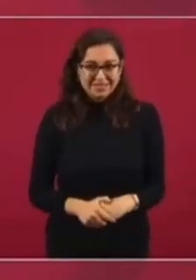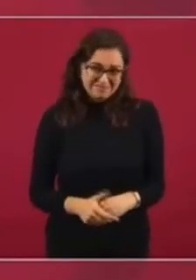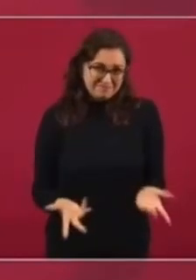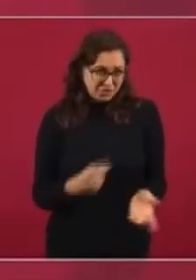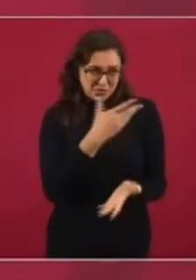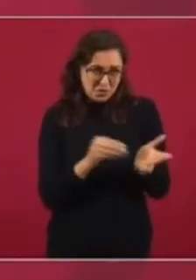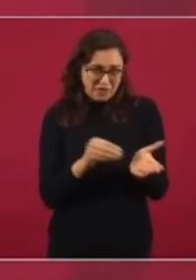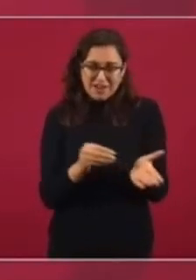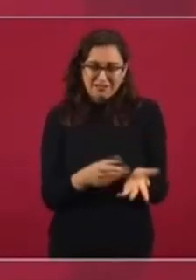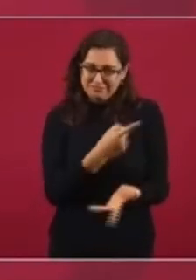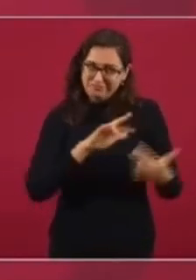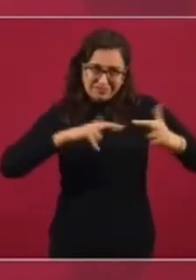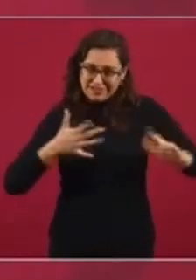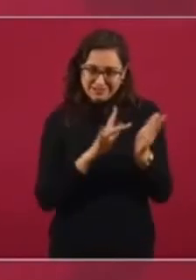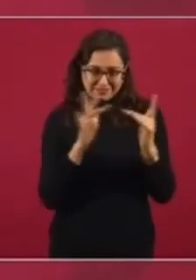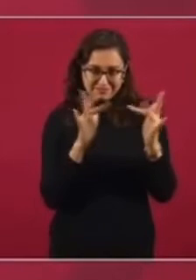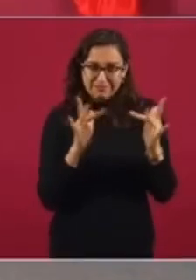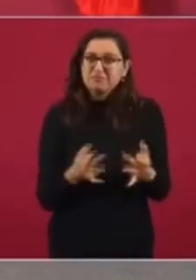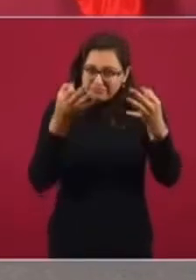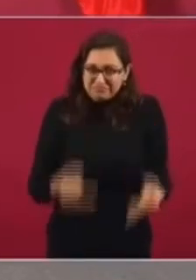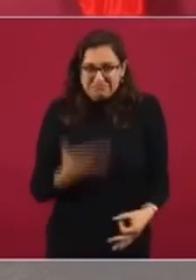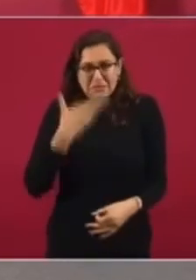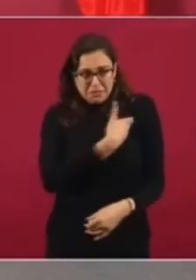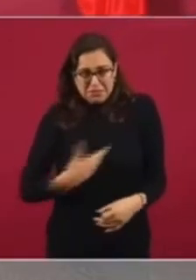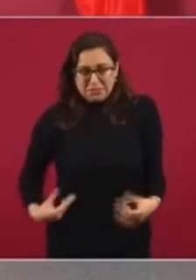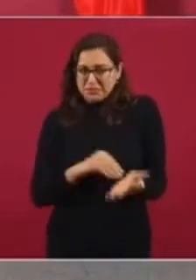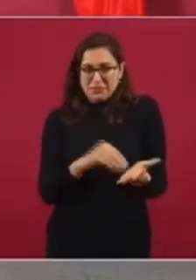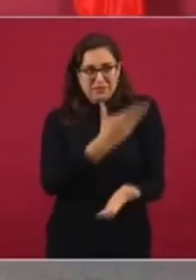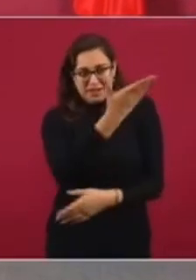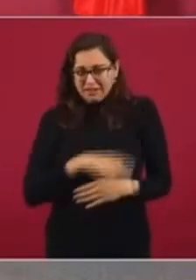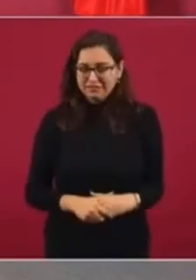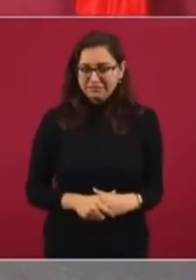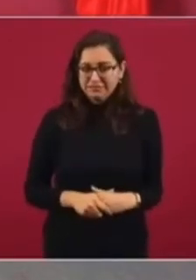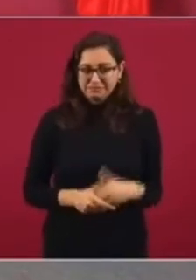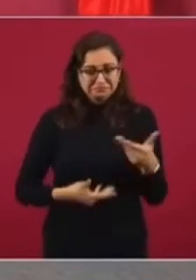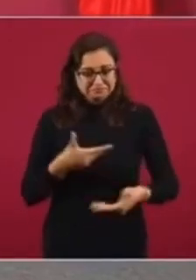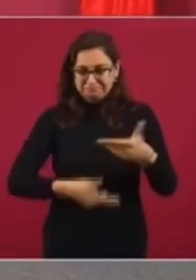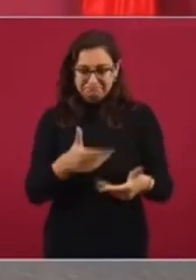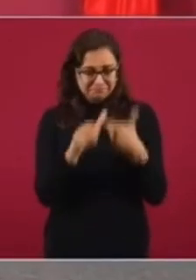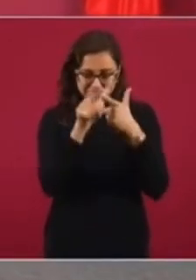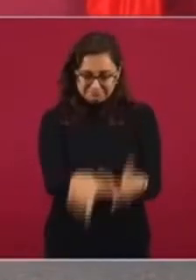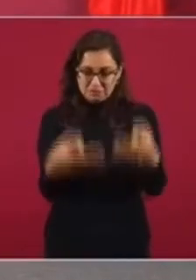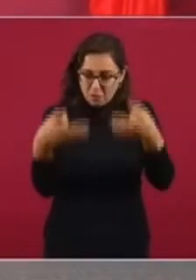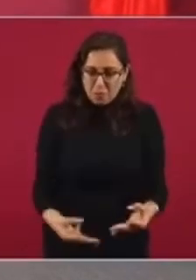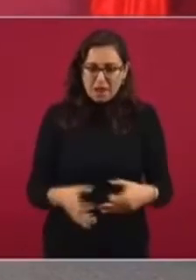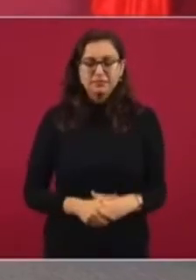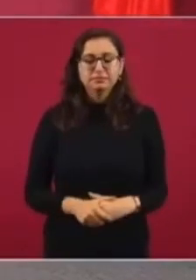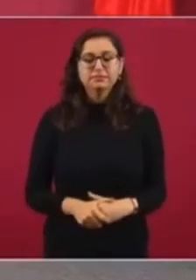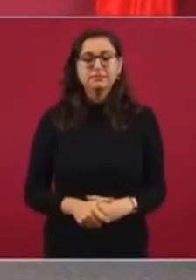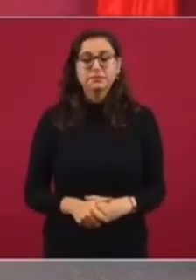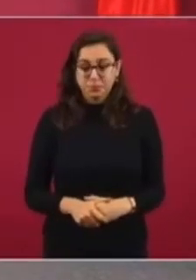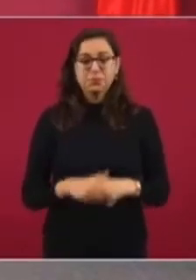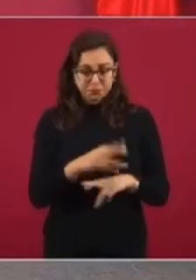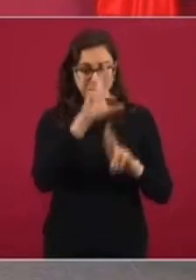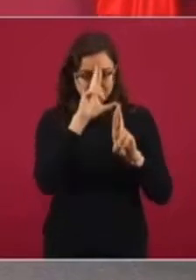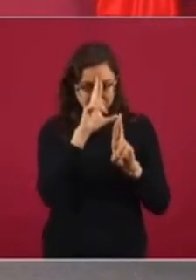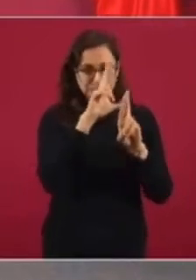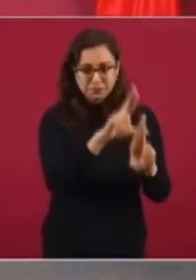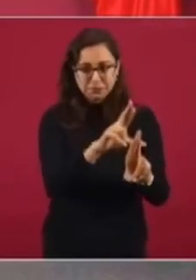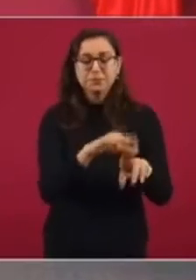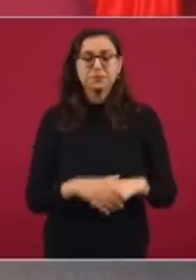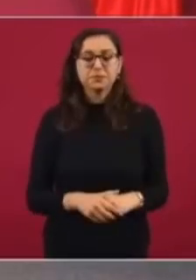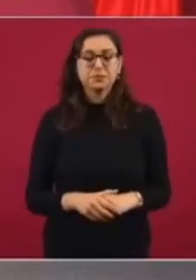Apúntale, estamos bien. Actuando de manera institucional y lo vamos a seguir haciendo de esa forma. Respetuosos